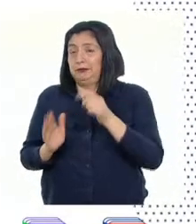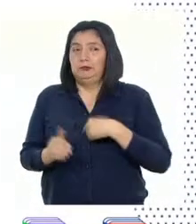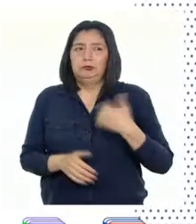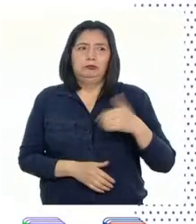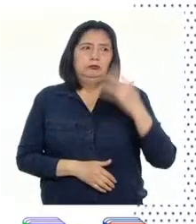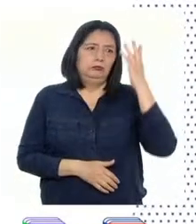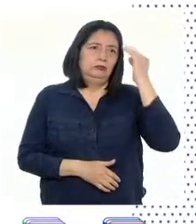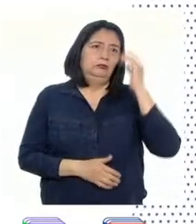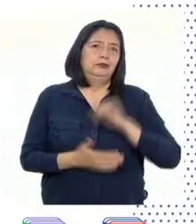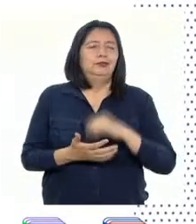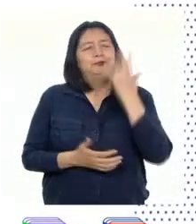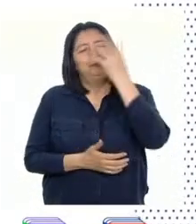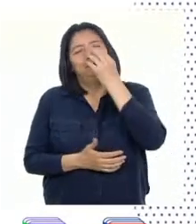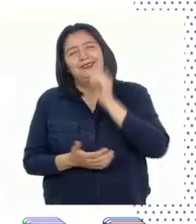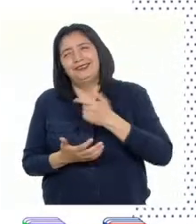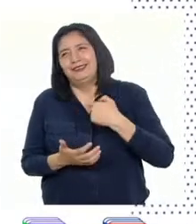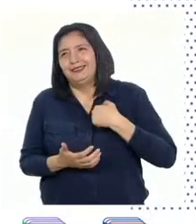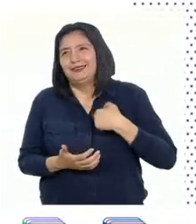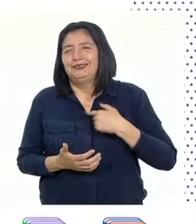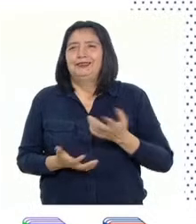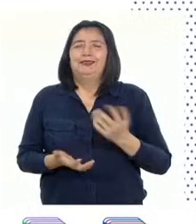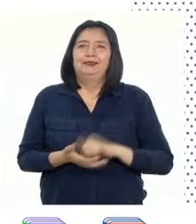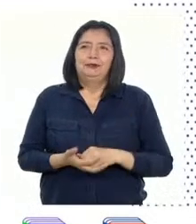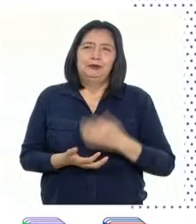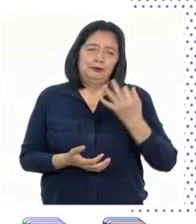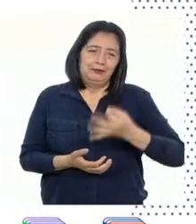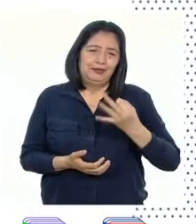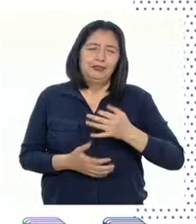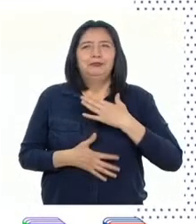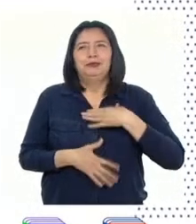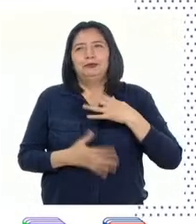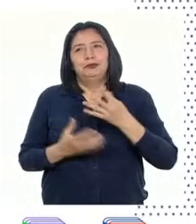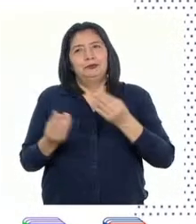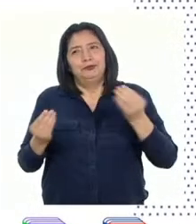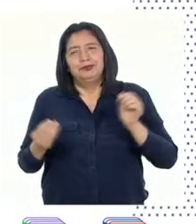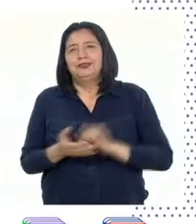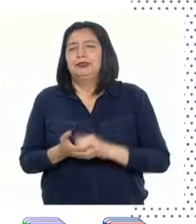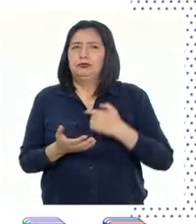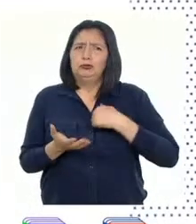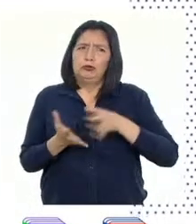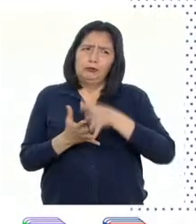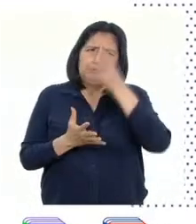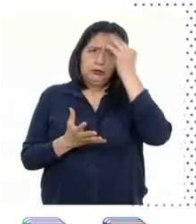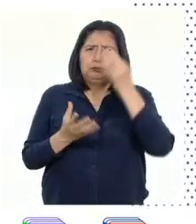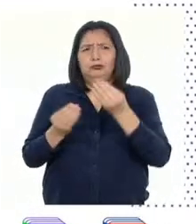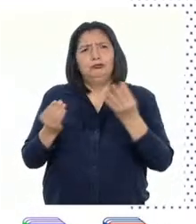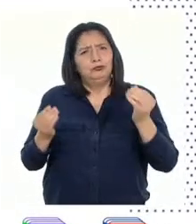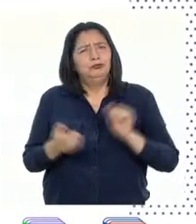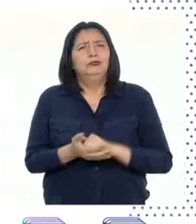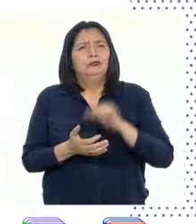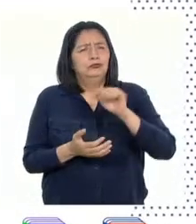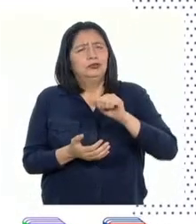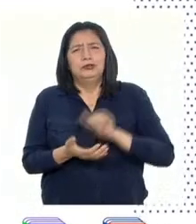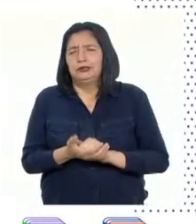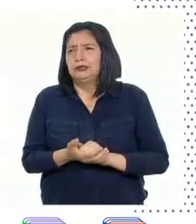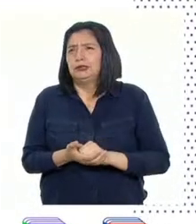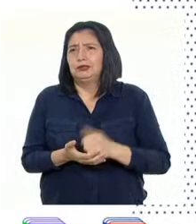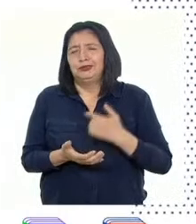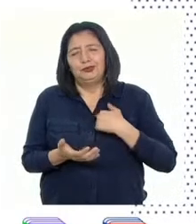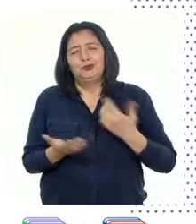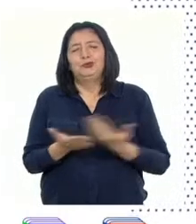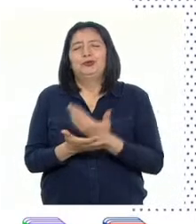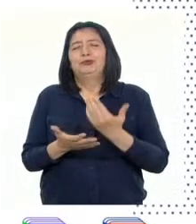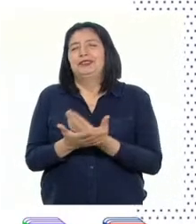las experiencias más lindas que me ha tocado vivir. De verdad que me he divertido muchísimo, he aprendido un montón y he hecho